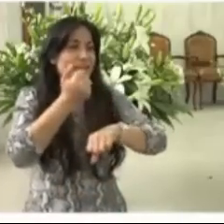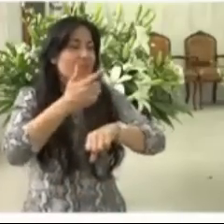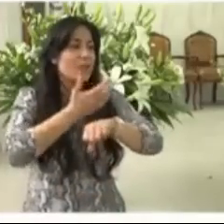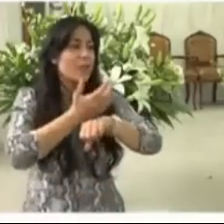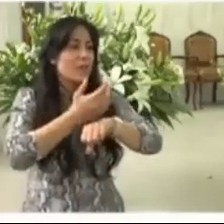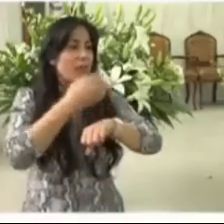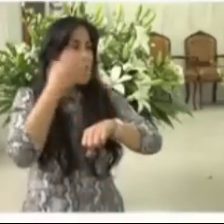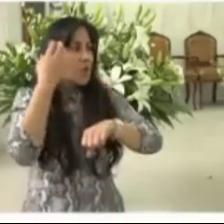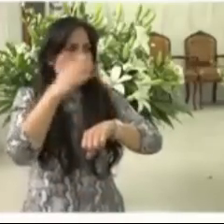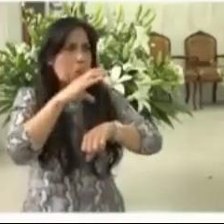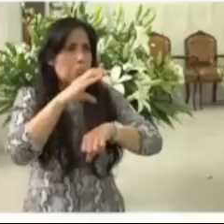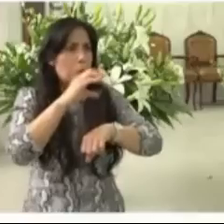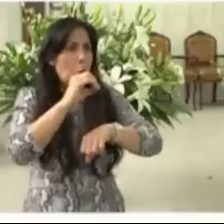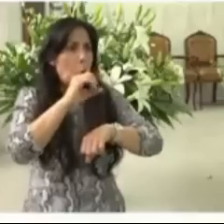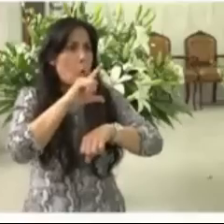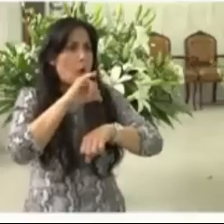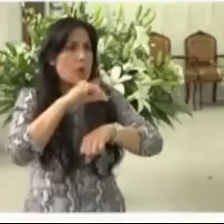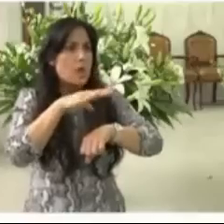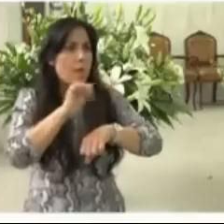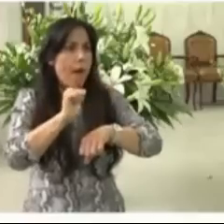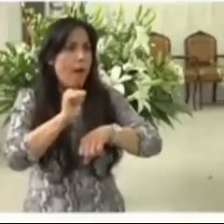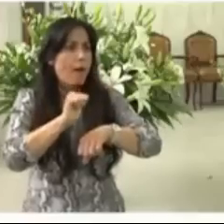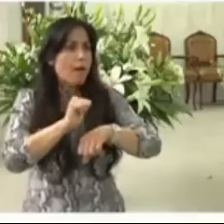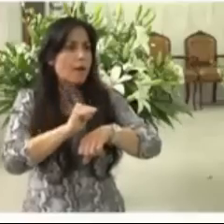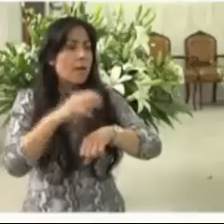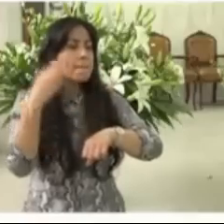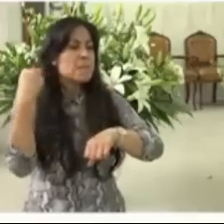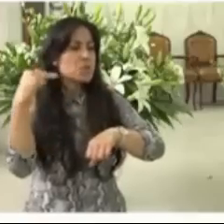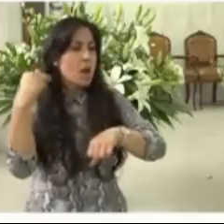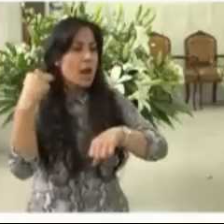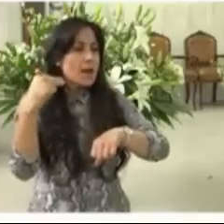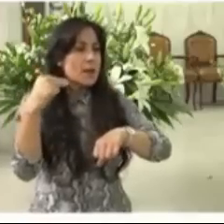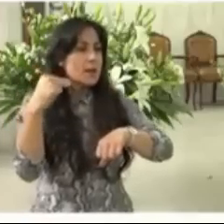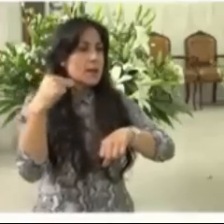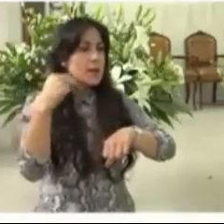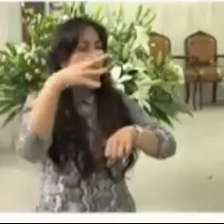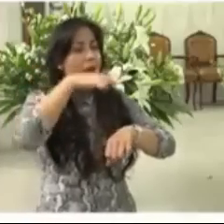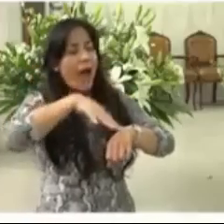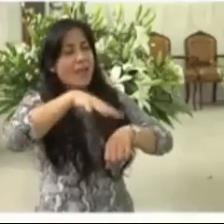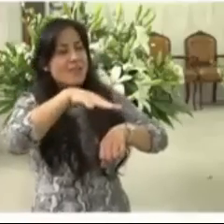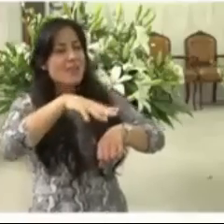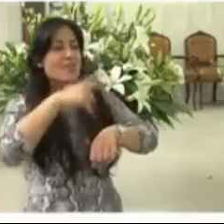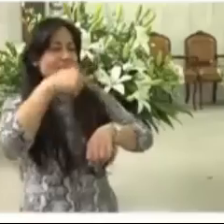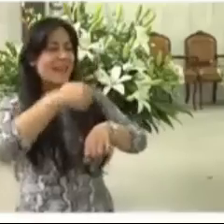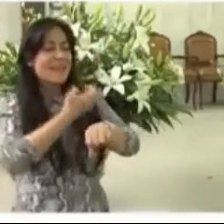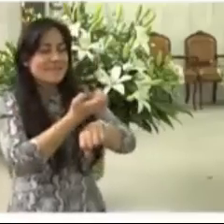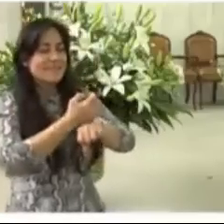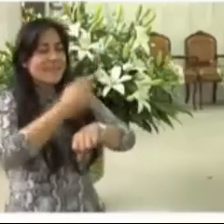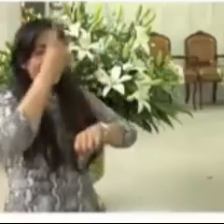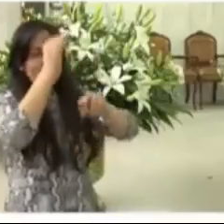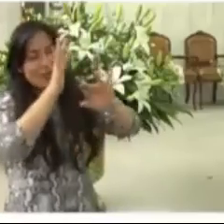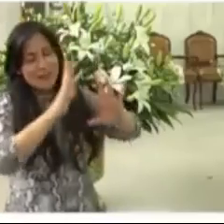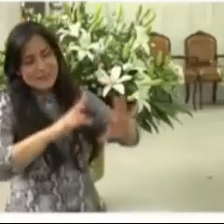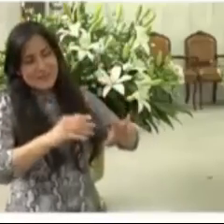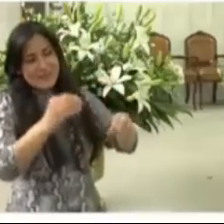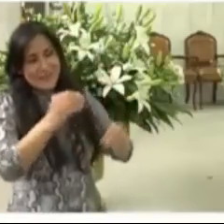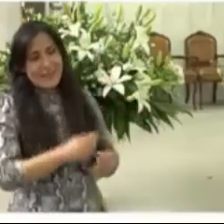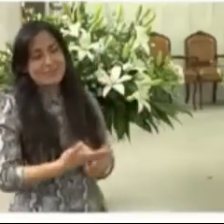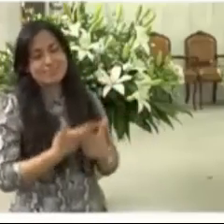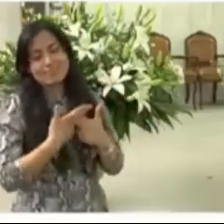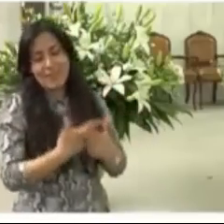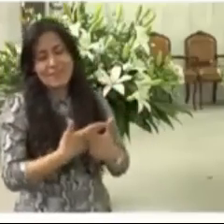Hernández, y a esta amada Iglesia Central, deseando como siempre que el Señor les guarde, les bendiga y prospere en todo lo que